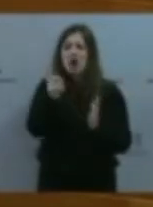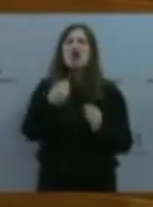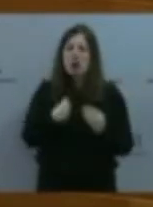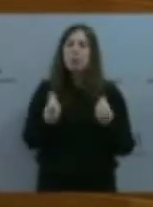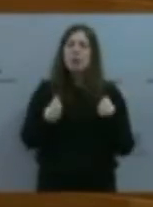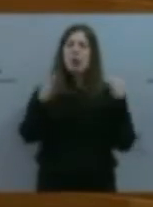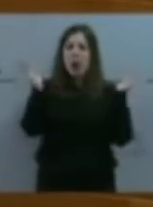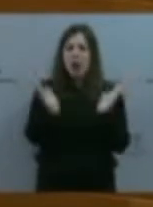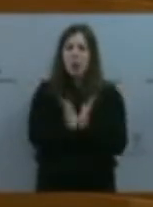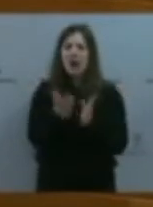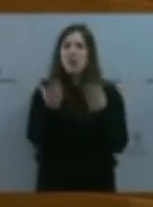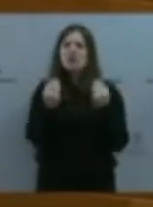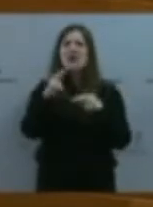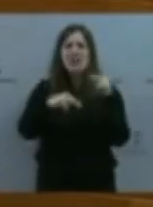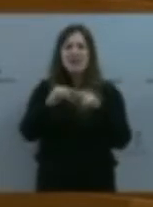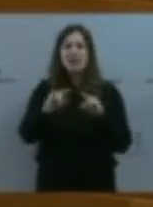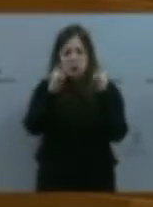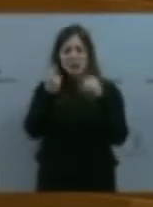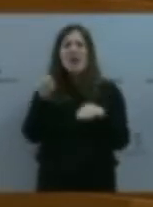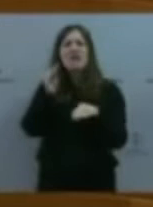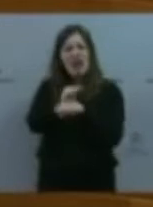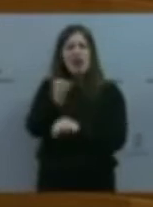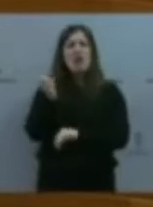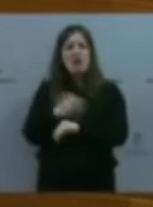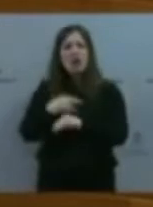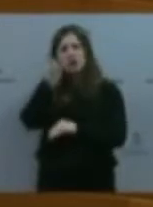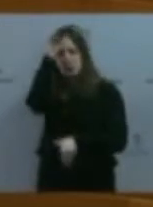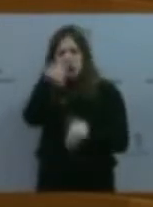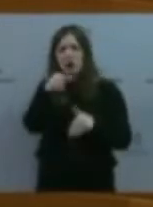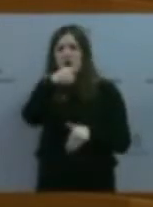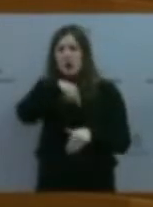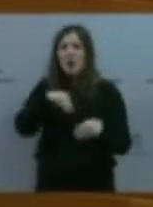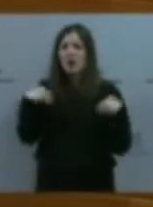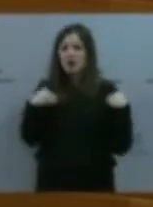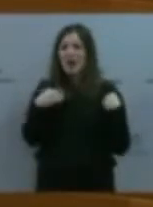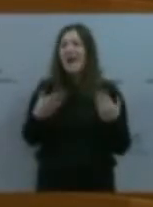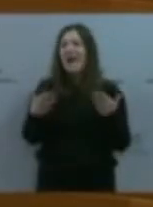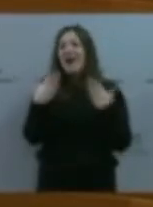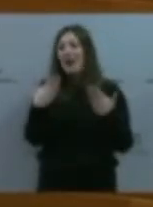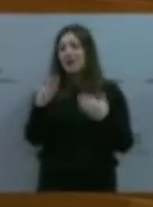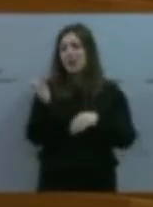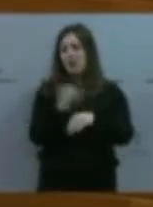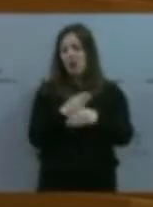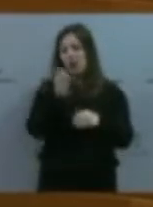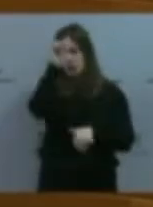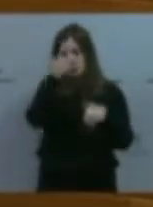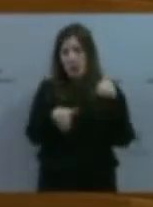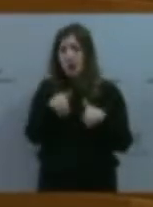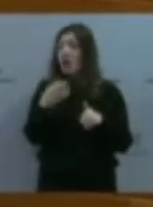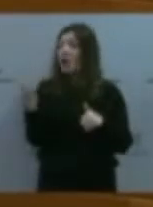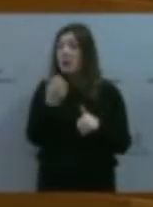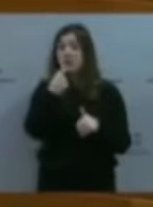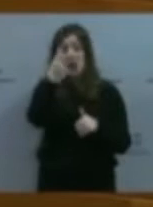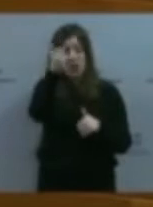con los fondos, disfrutamos de ellas gracias precisamente a que existieron estos fondos. Y eso hay que decirlo también alto y claro. Porque que